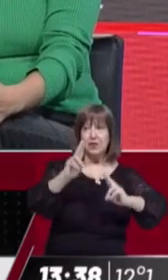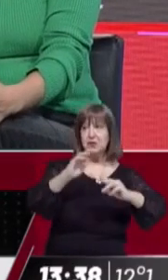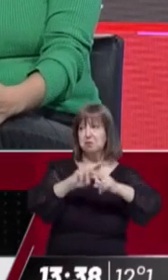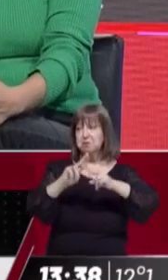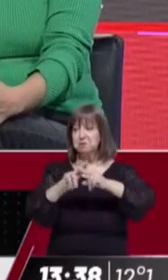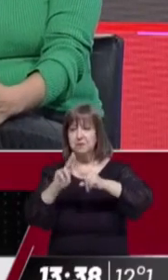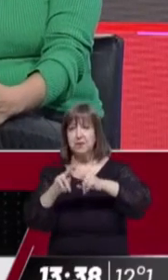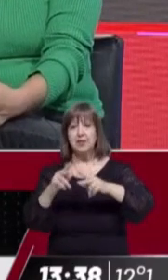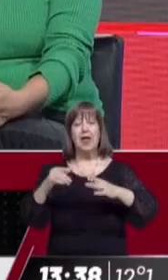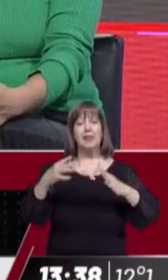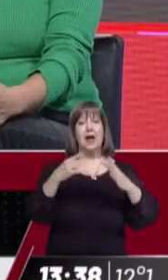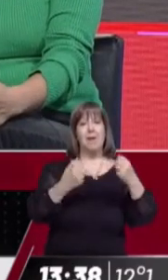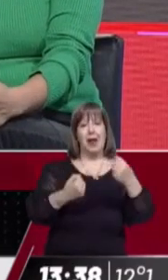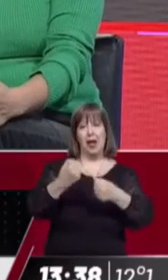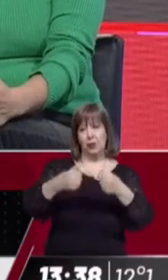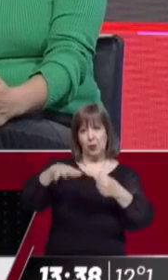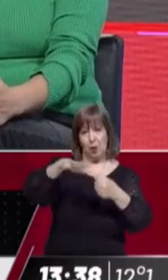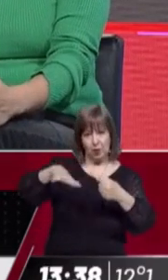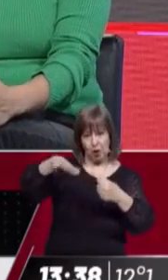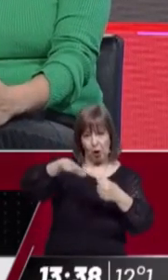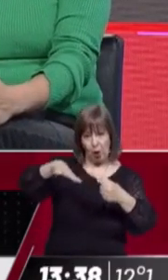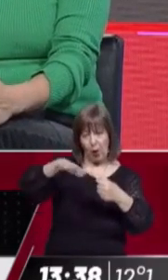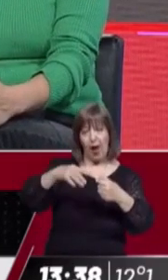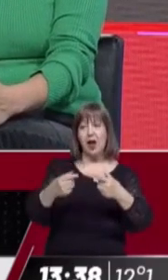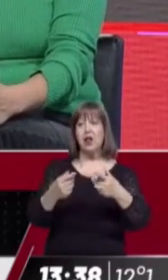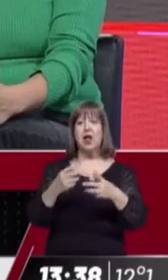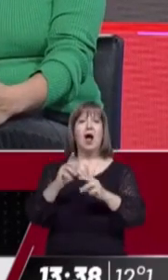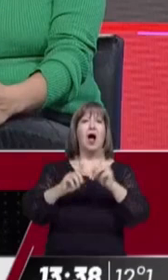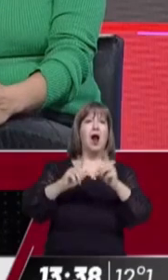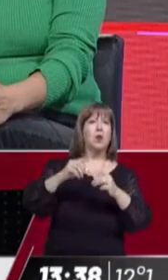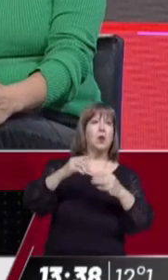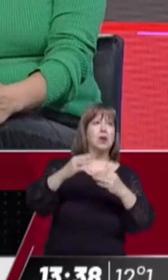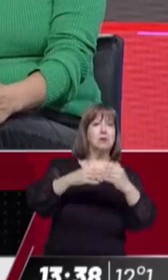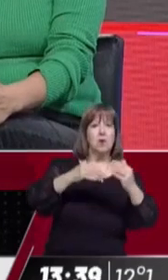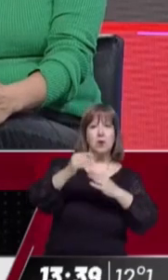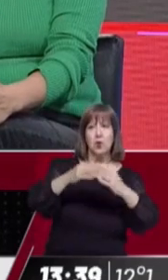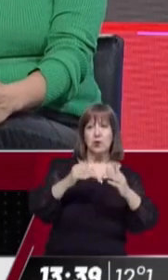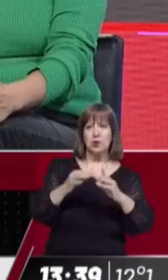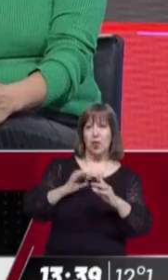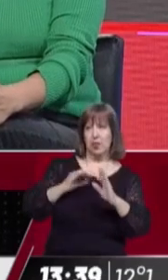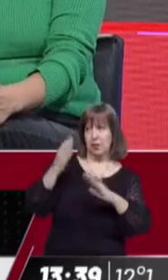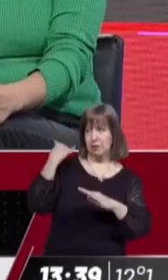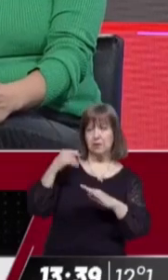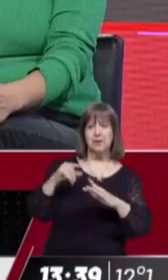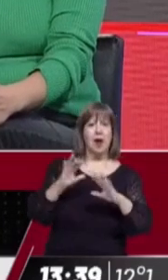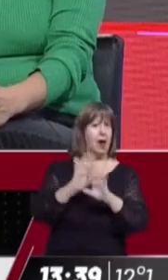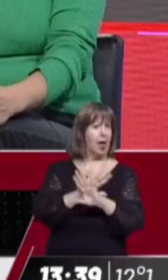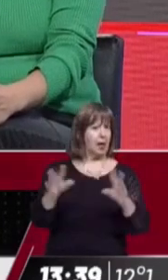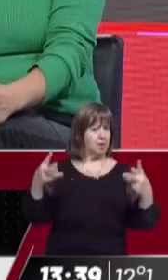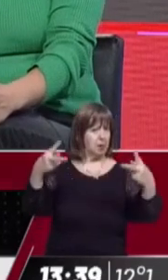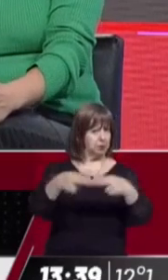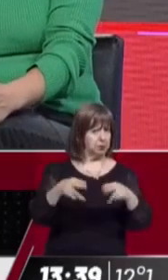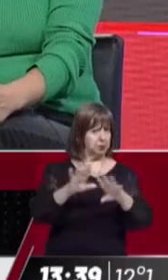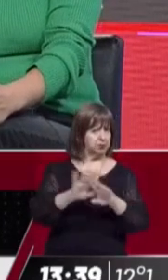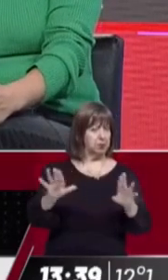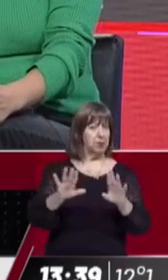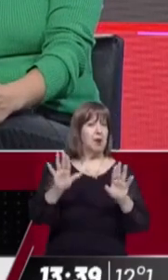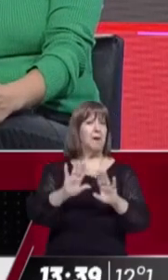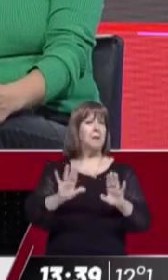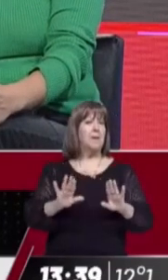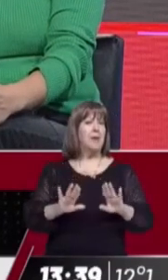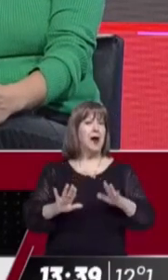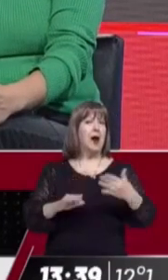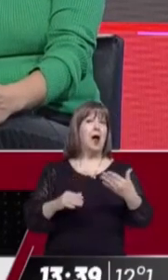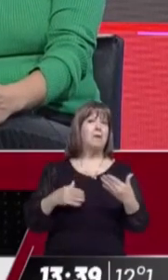arreglos en el parque automotor algunas obras que quedaron inconclusas de la gestión anterior y nada más preparándonos para lo